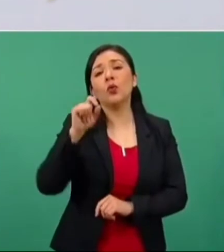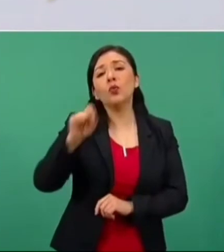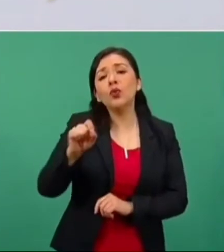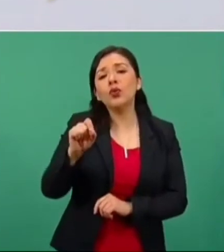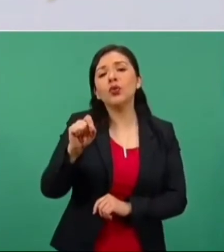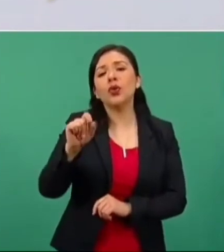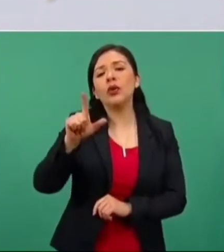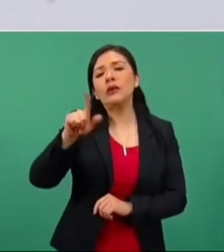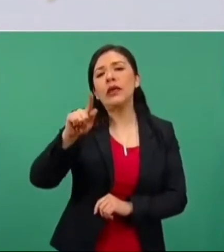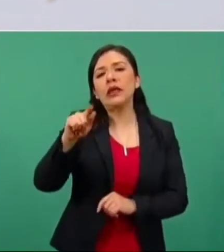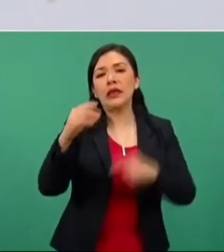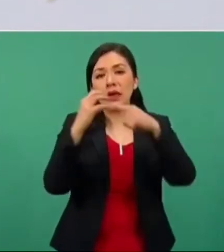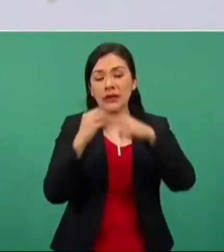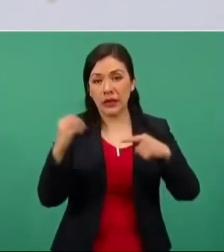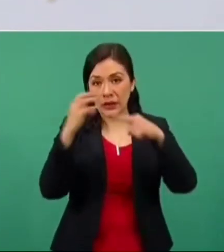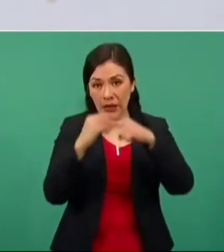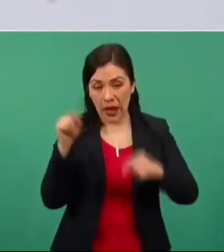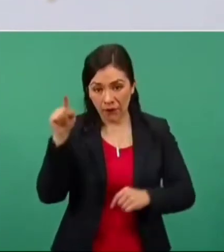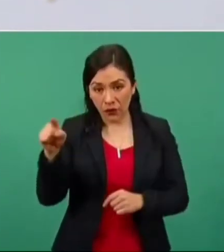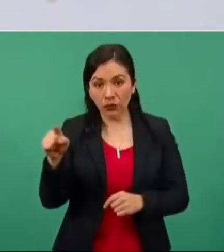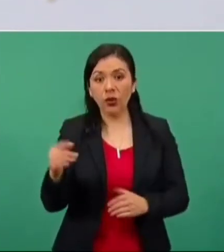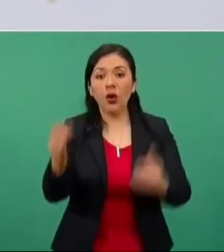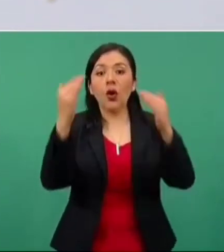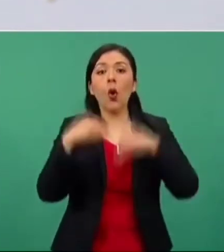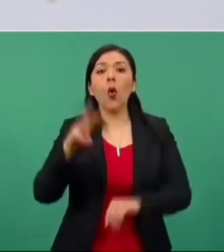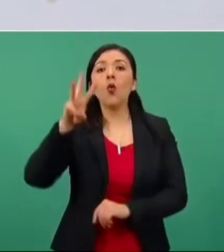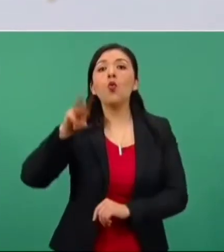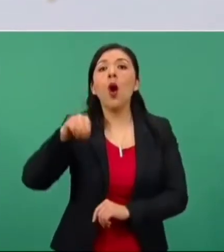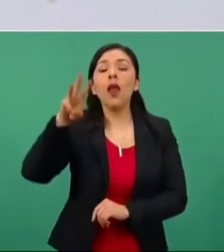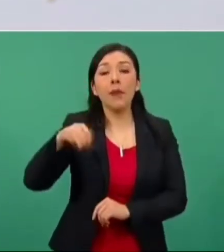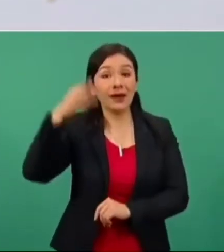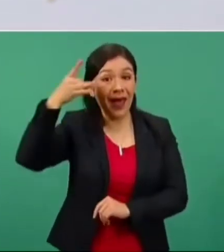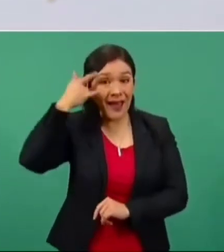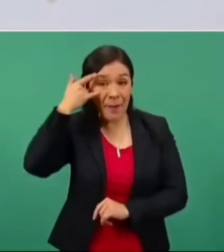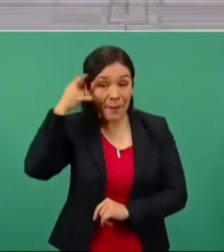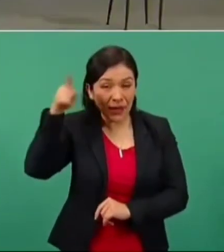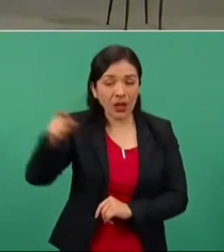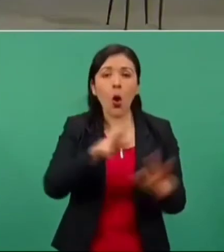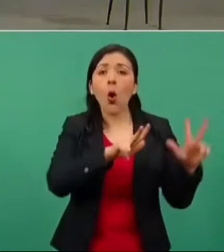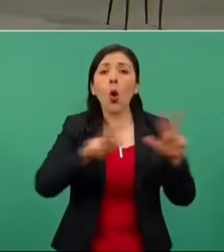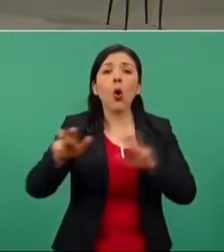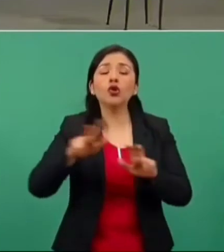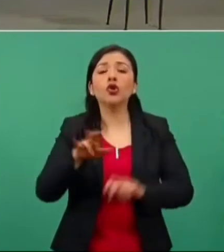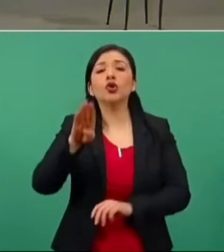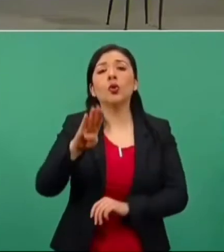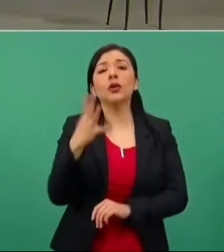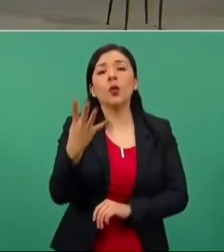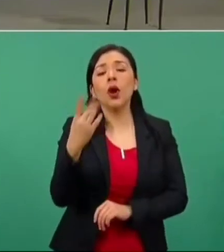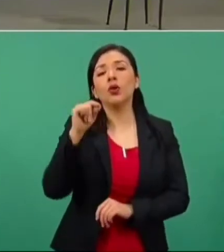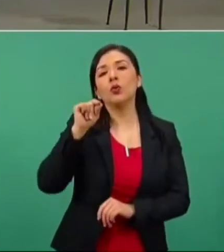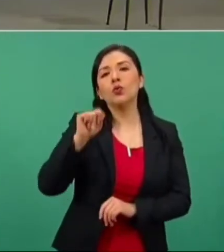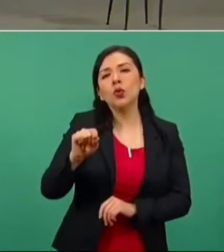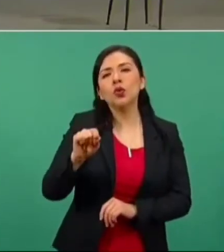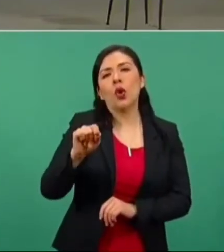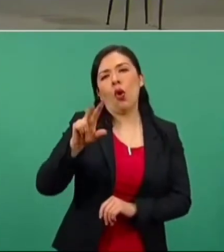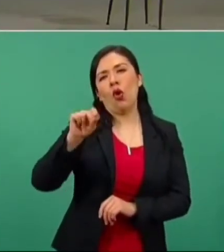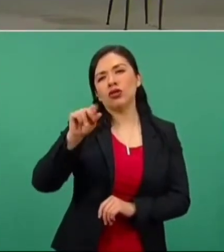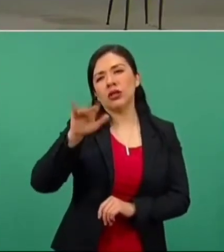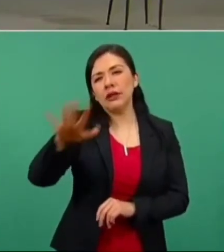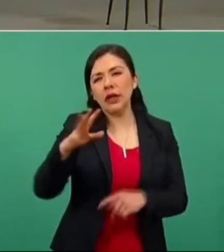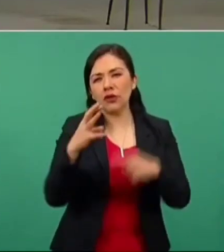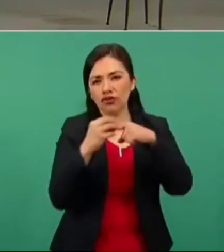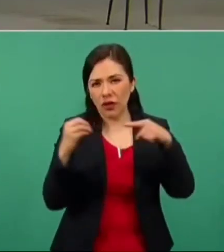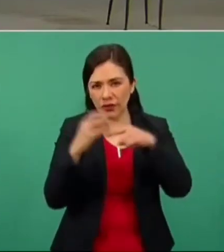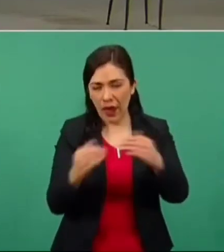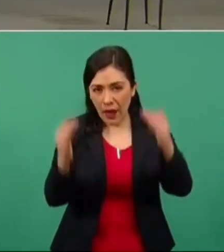con setenta centavos, Walmart en Campeche, Campeche, ochocientos noventa y cuatro pesos con ochenta y cinco